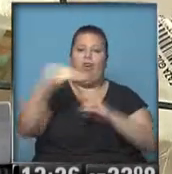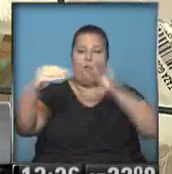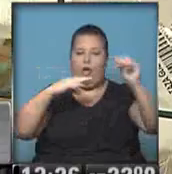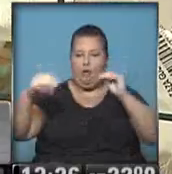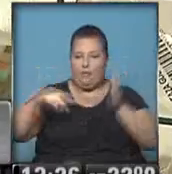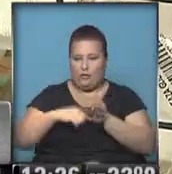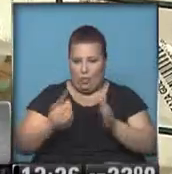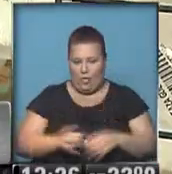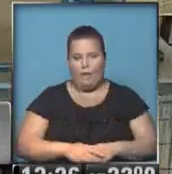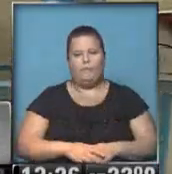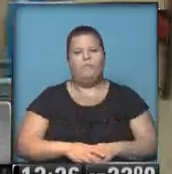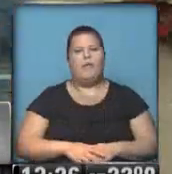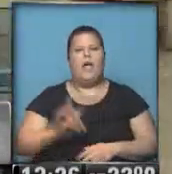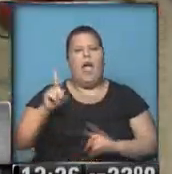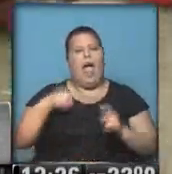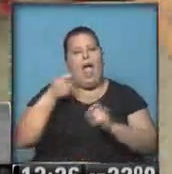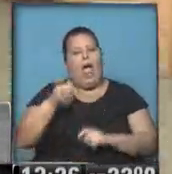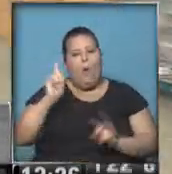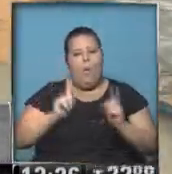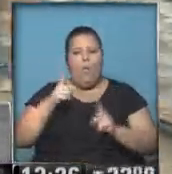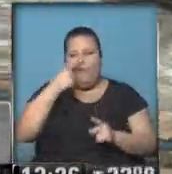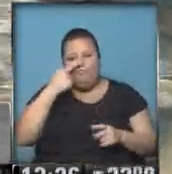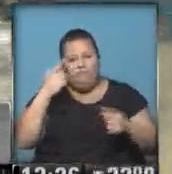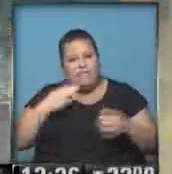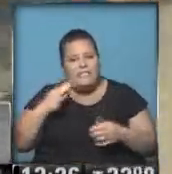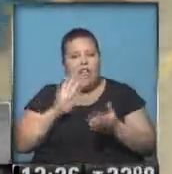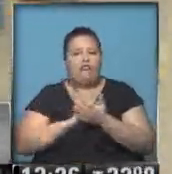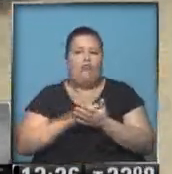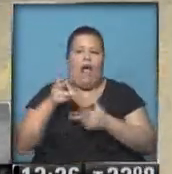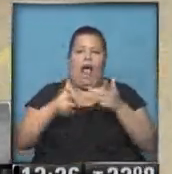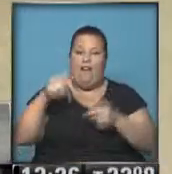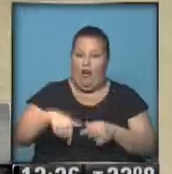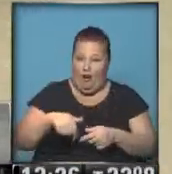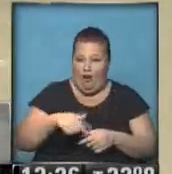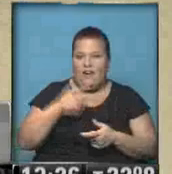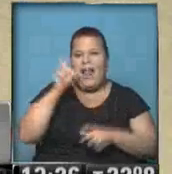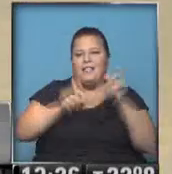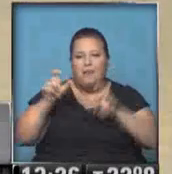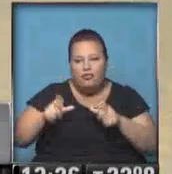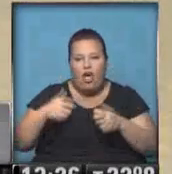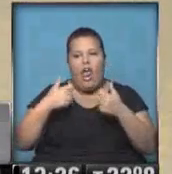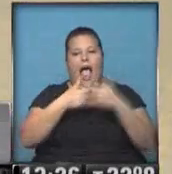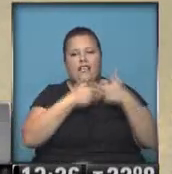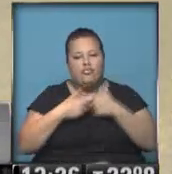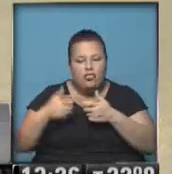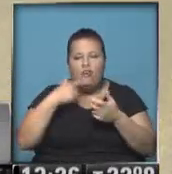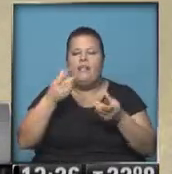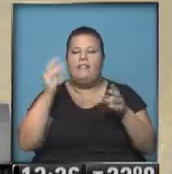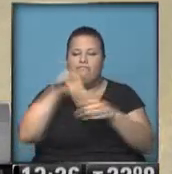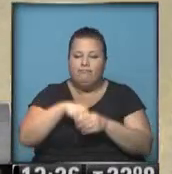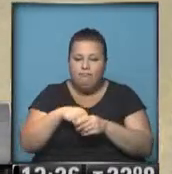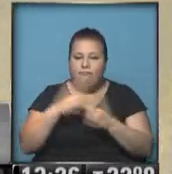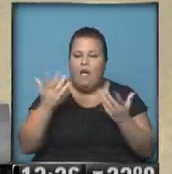también. Augusto, ¿hubo algún aporte particular interesante de lo que decían hoy justamente esto, la gente, las asociaciones de consumidores que